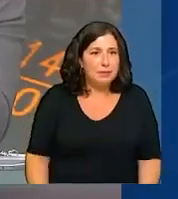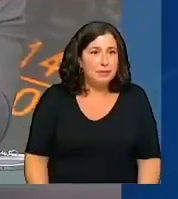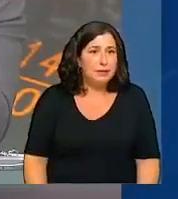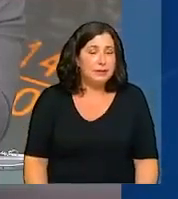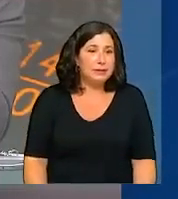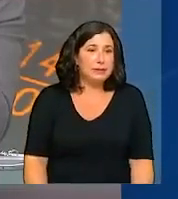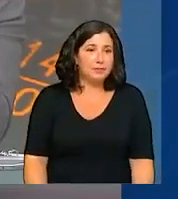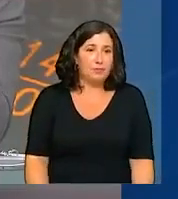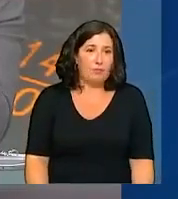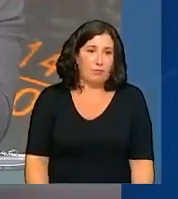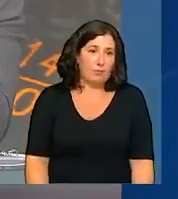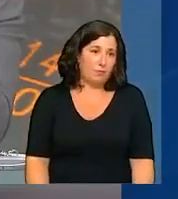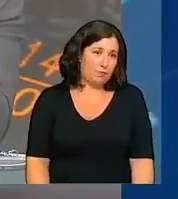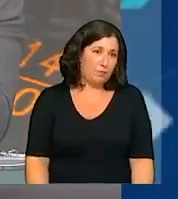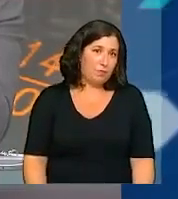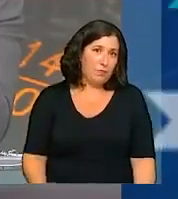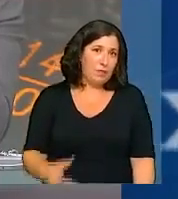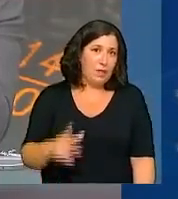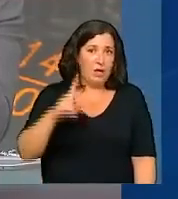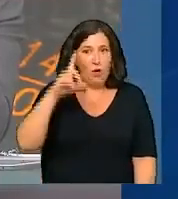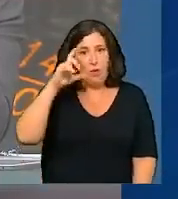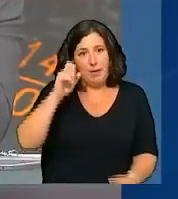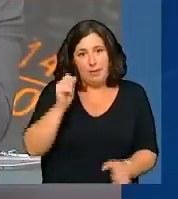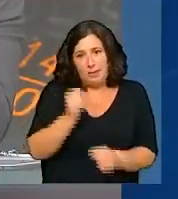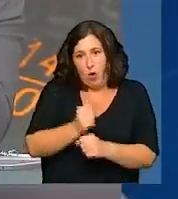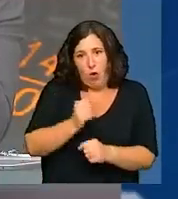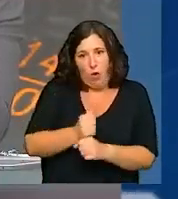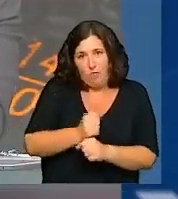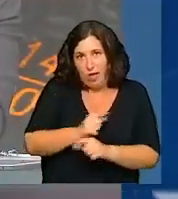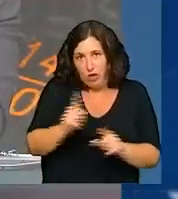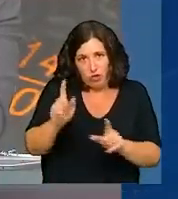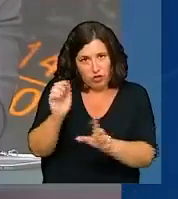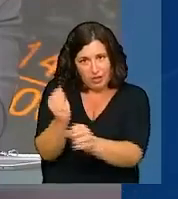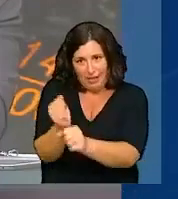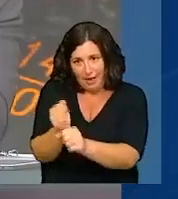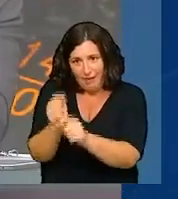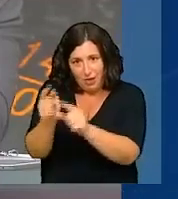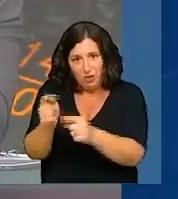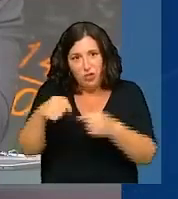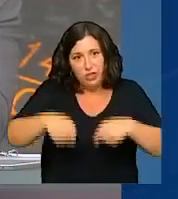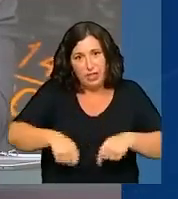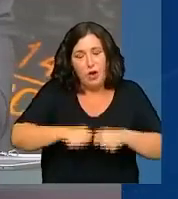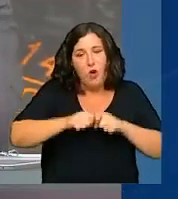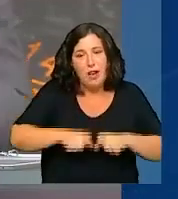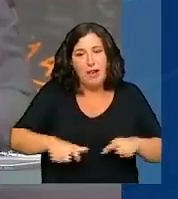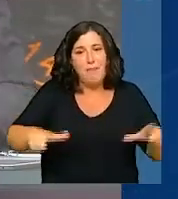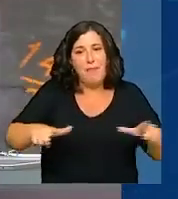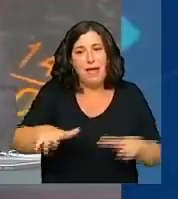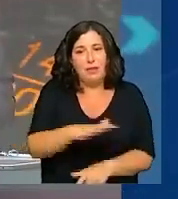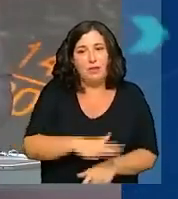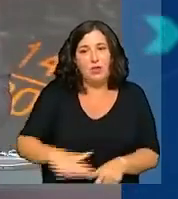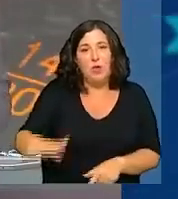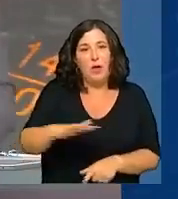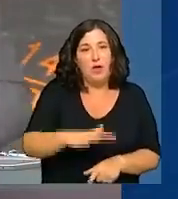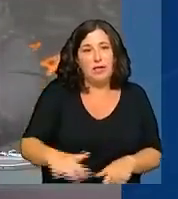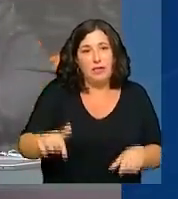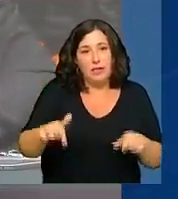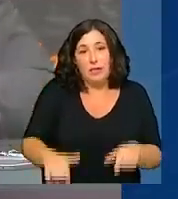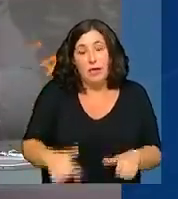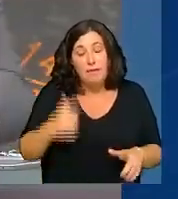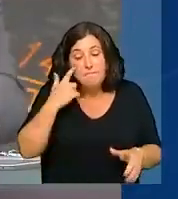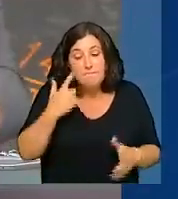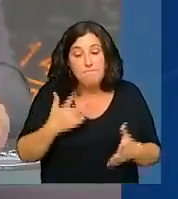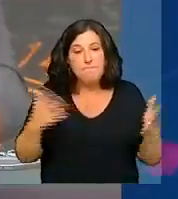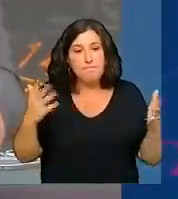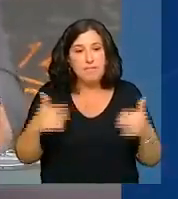Bueno, la obra en este momento, obviamente los obreros no están trabajando allí, sino que están trabajando para limpiar lo que ocurrió aquí. Ahora habrá que ver qué